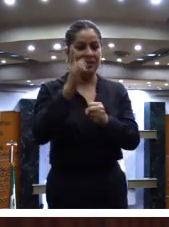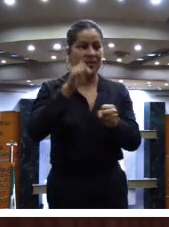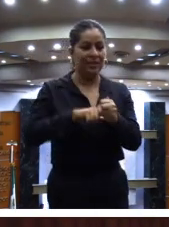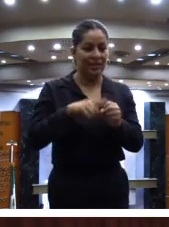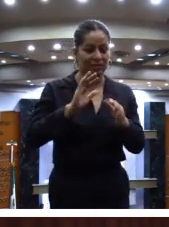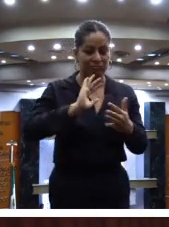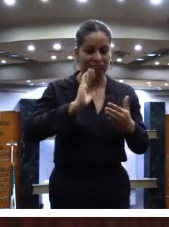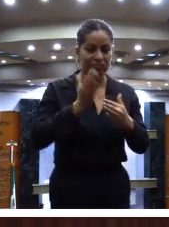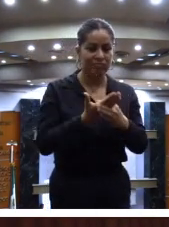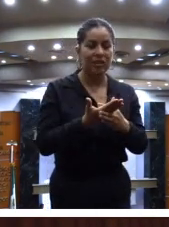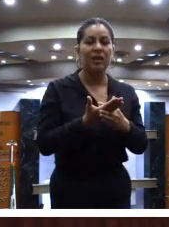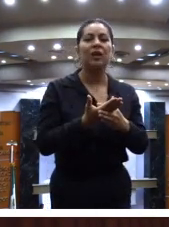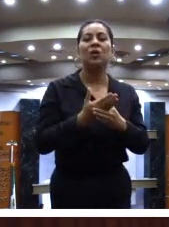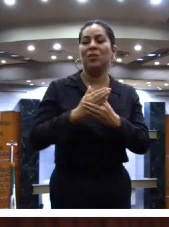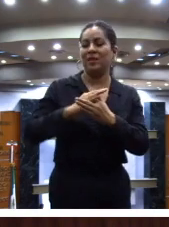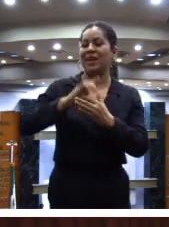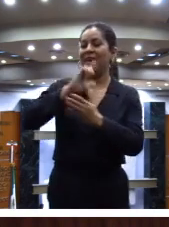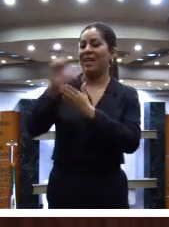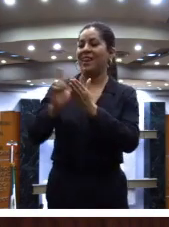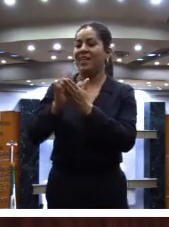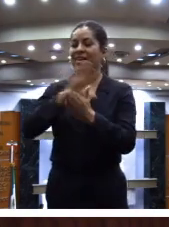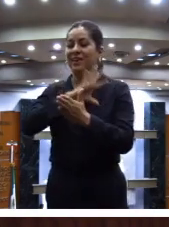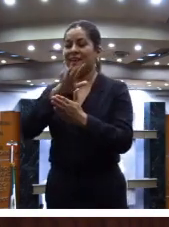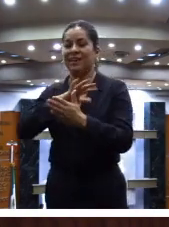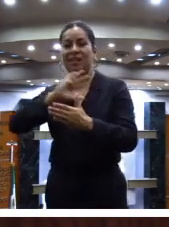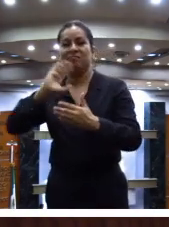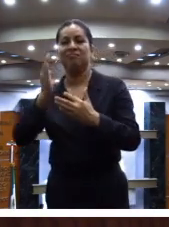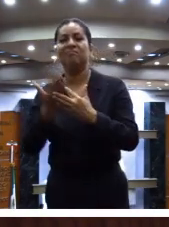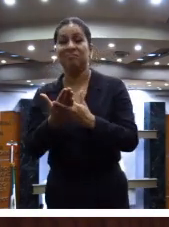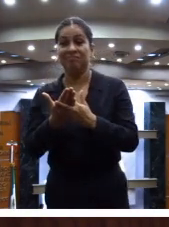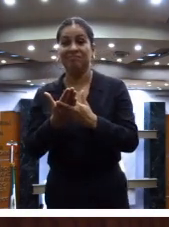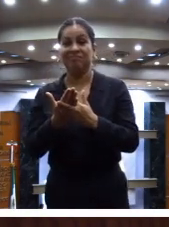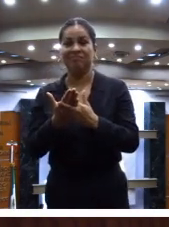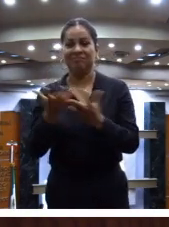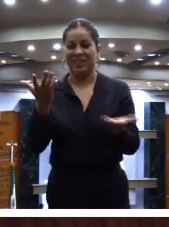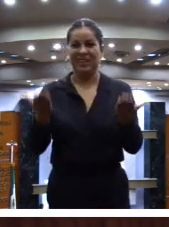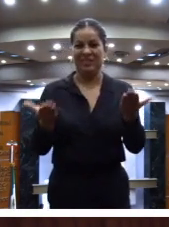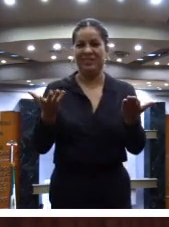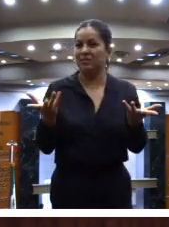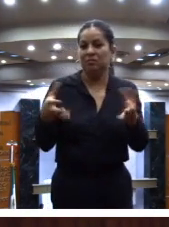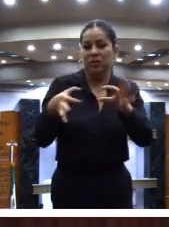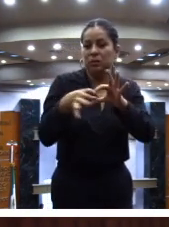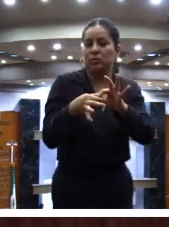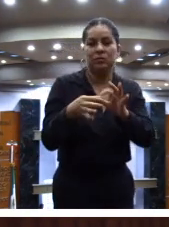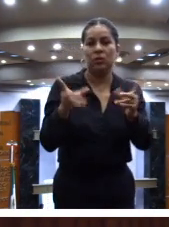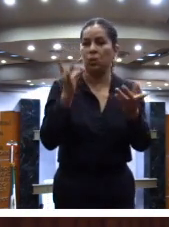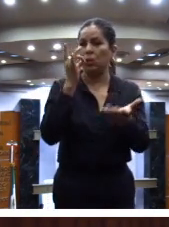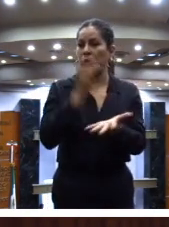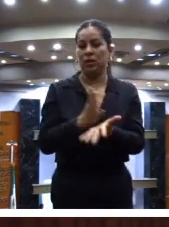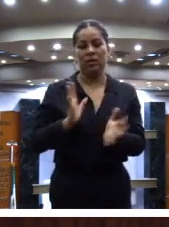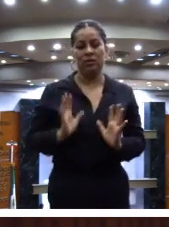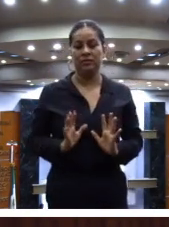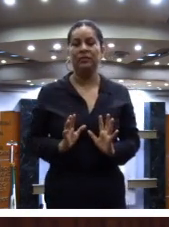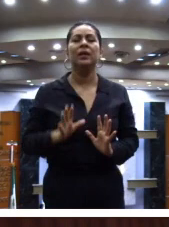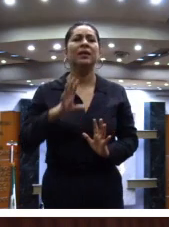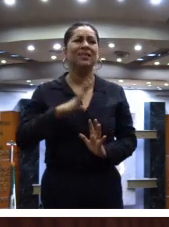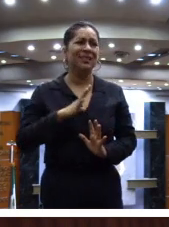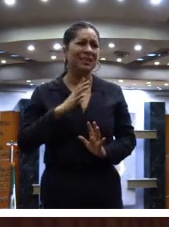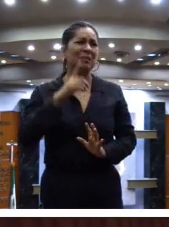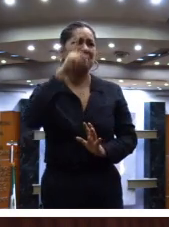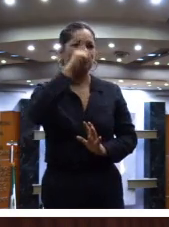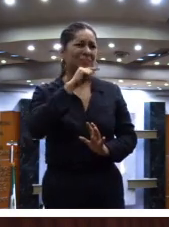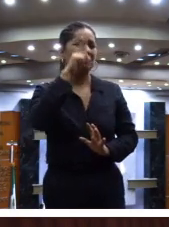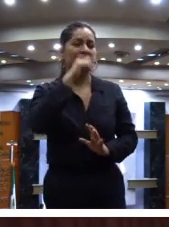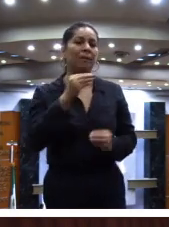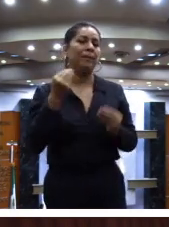archivos con la ley general de archivos que rige a nivel nacional tenemos varias omisiones legislativas